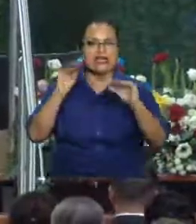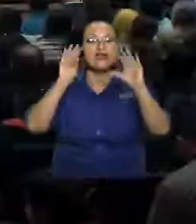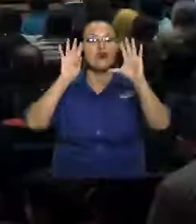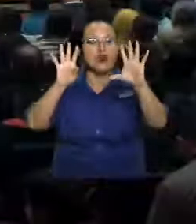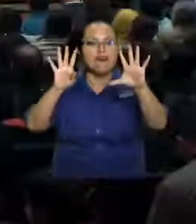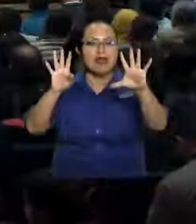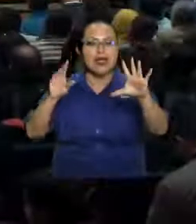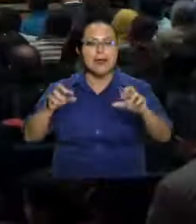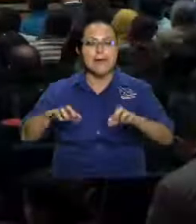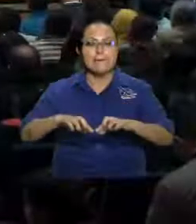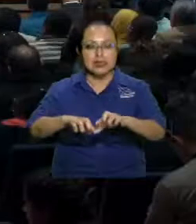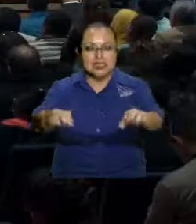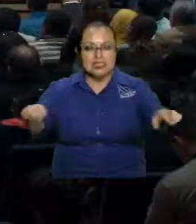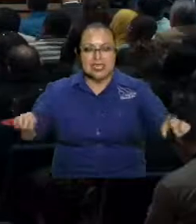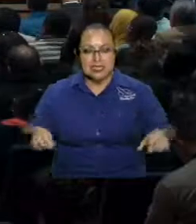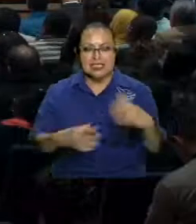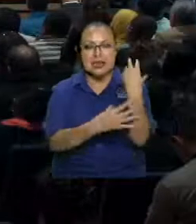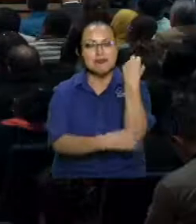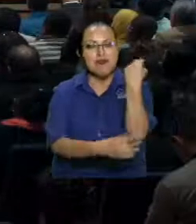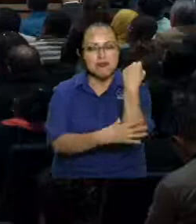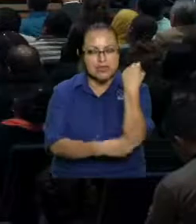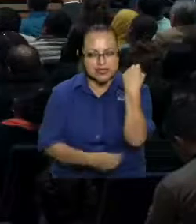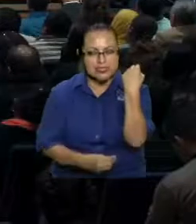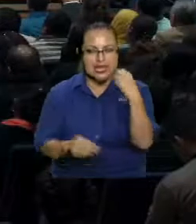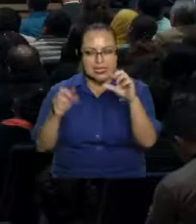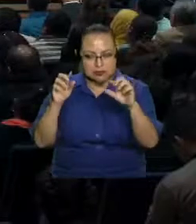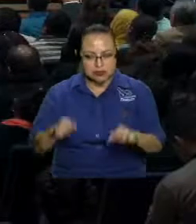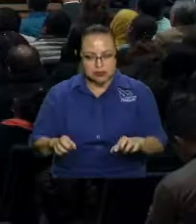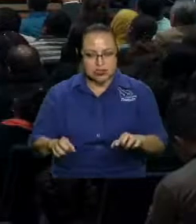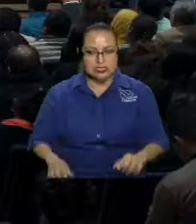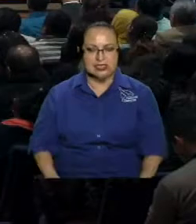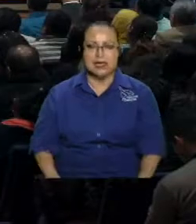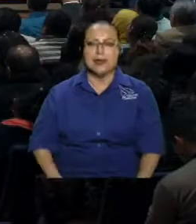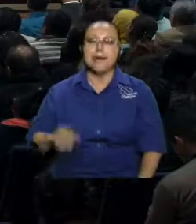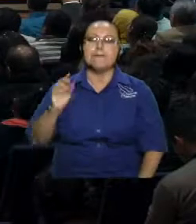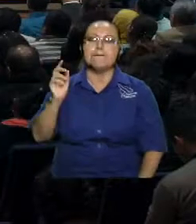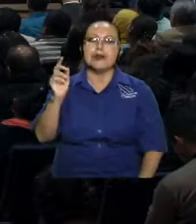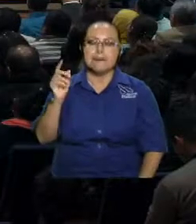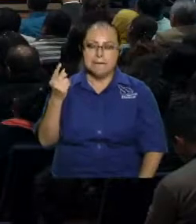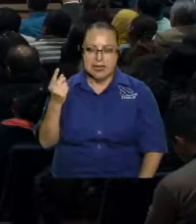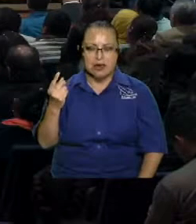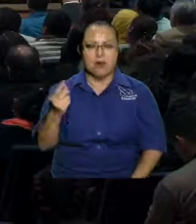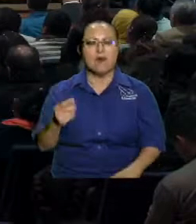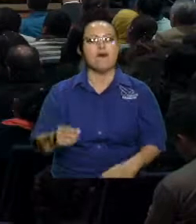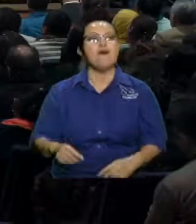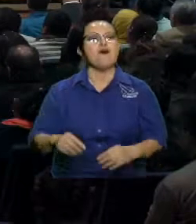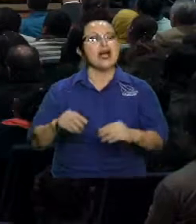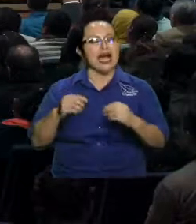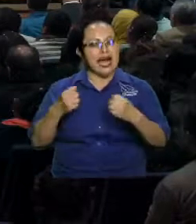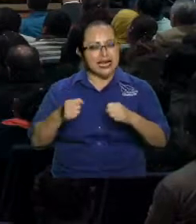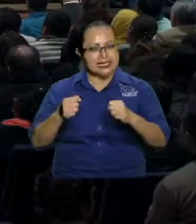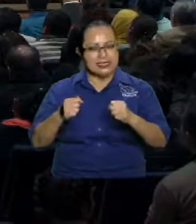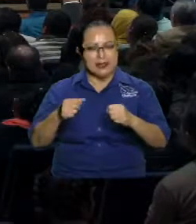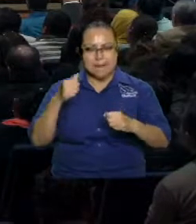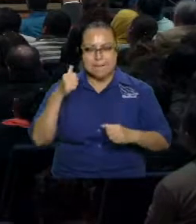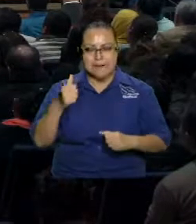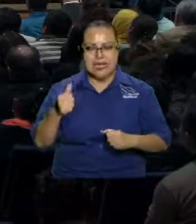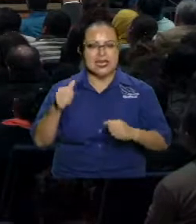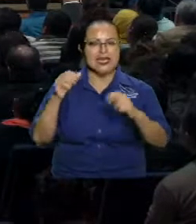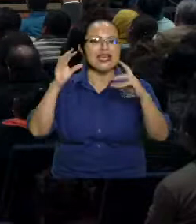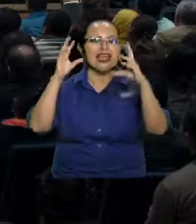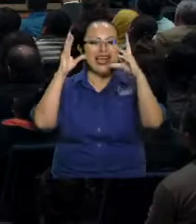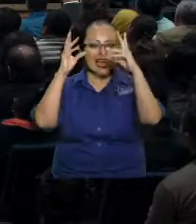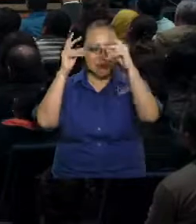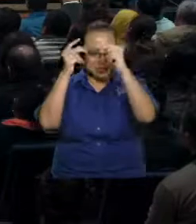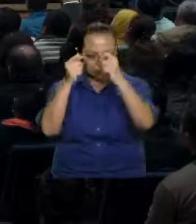a la gente. Pero antes de eso, está poder administrar y partir bien tu presupuesto.